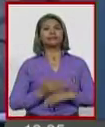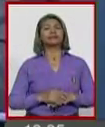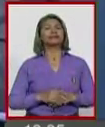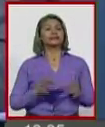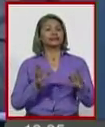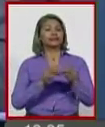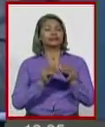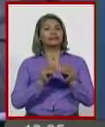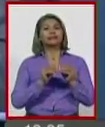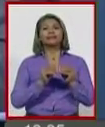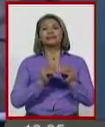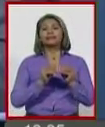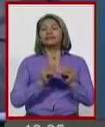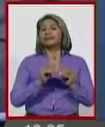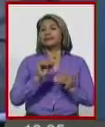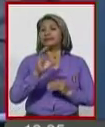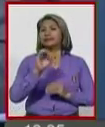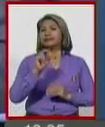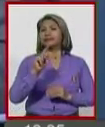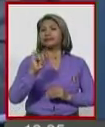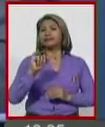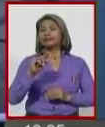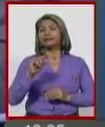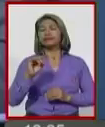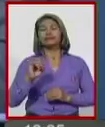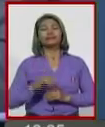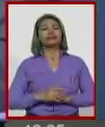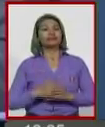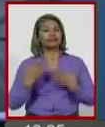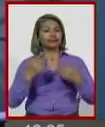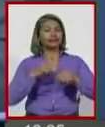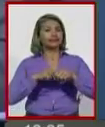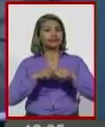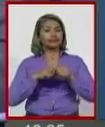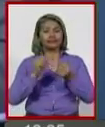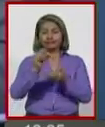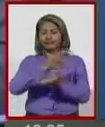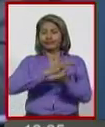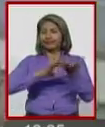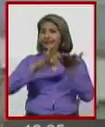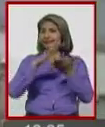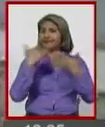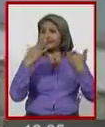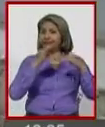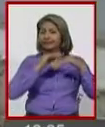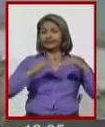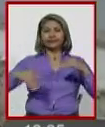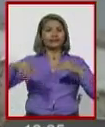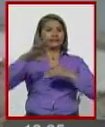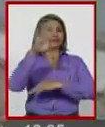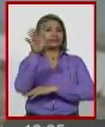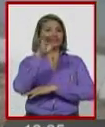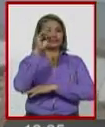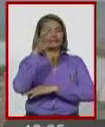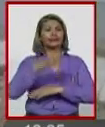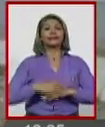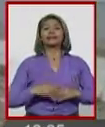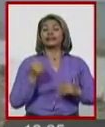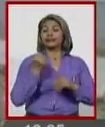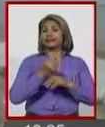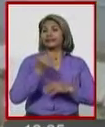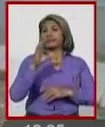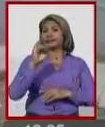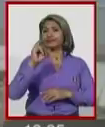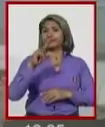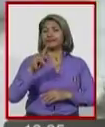de la Asamblea Constituyente y en esa fase de alta conflictividad que hemos superado también los bolivianos del golpe